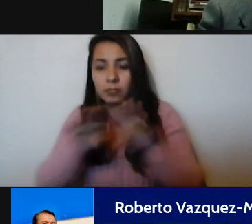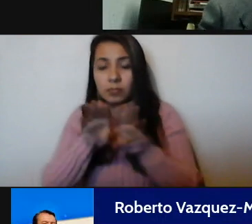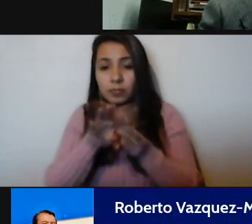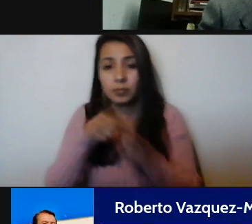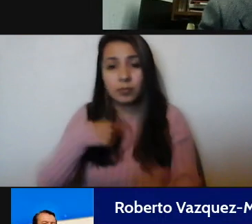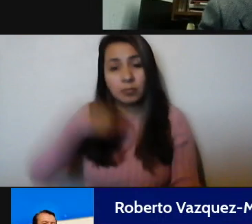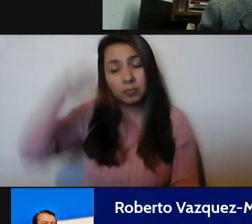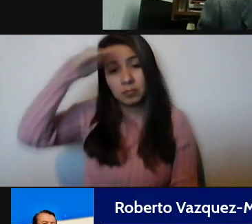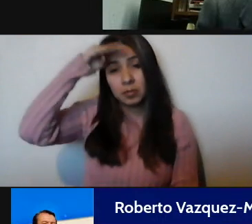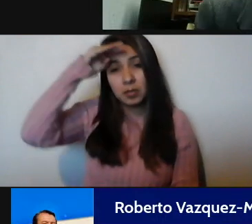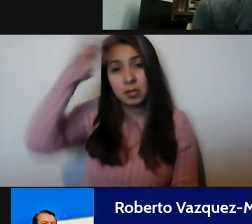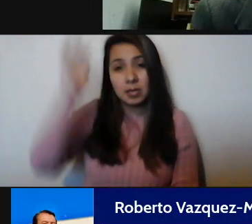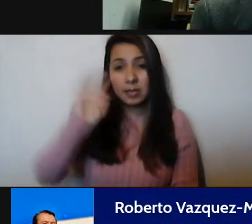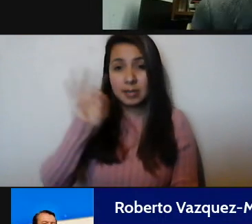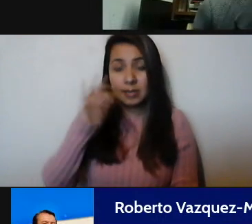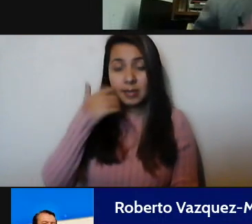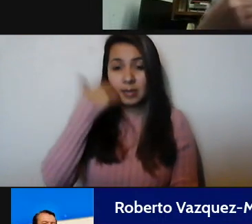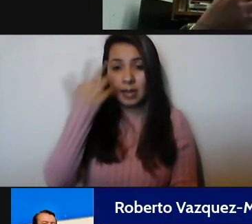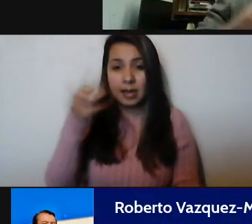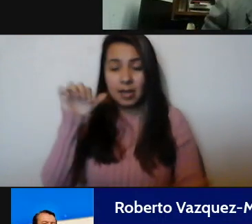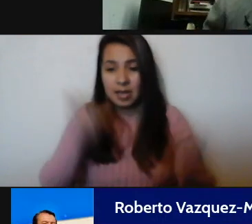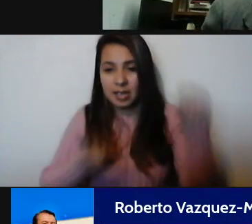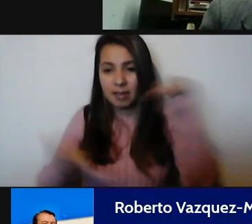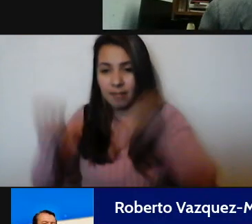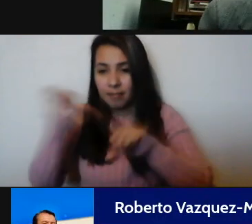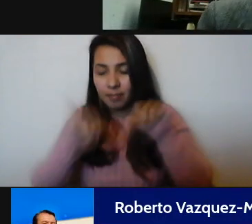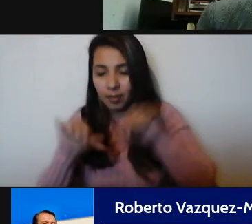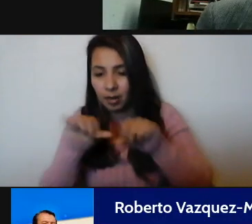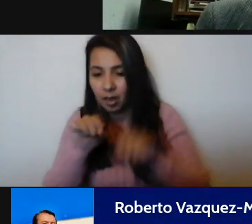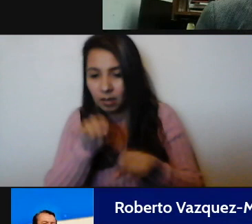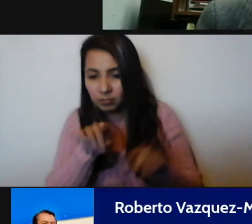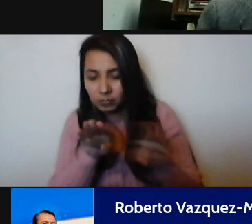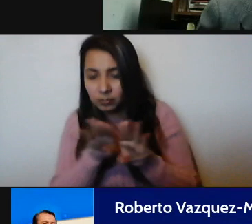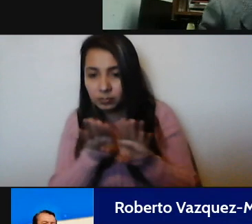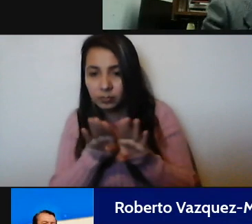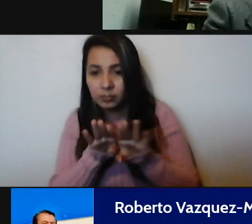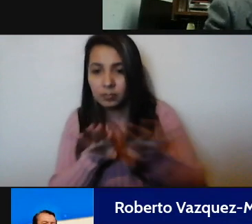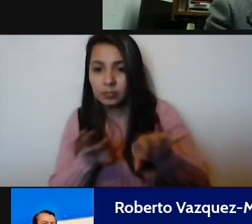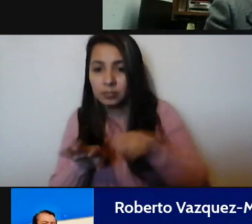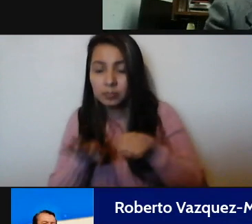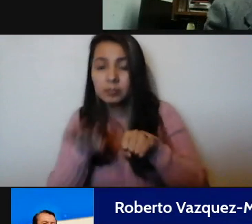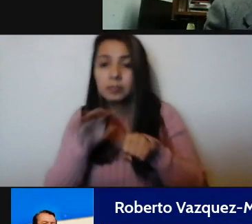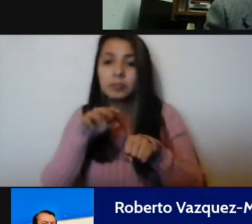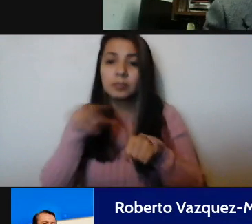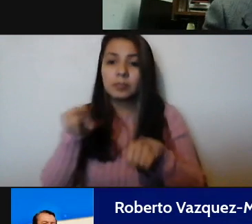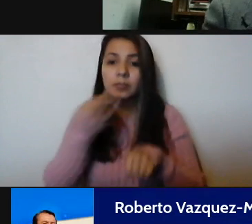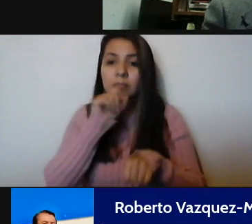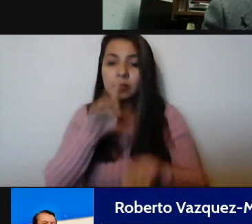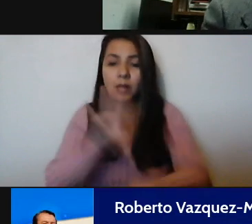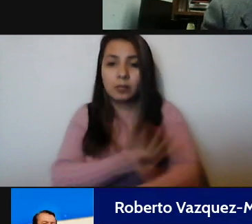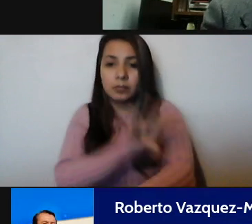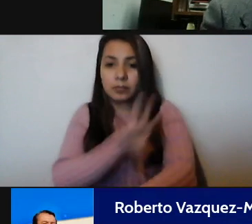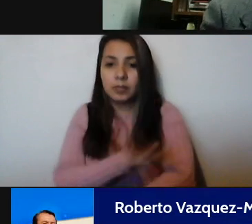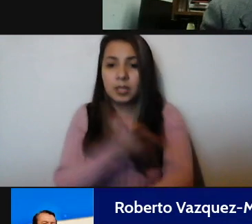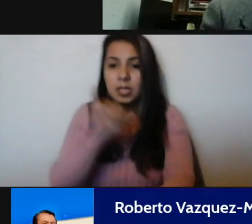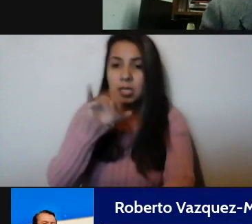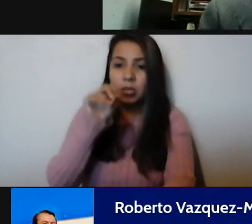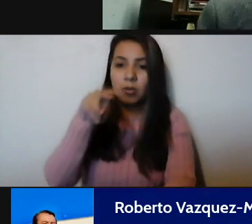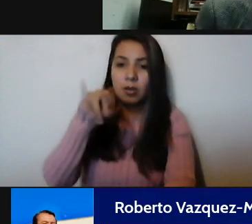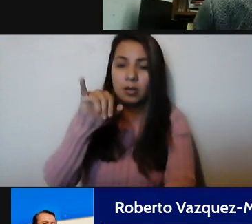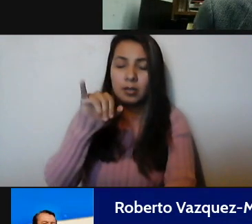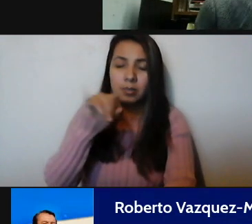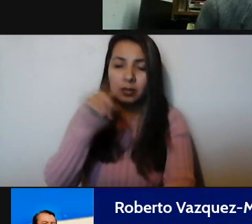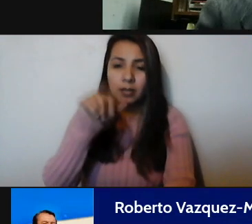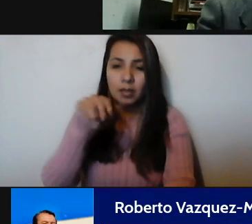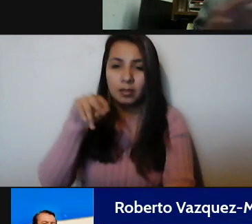o qué es lo que nos está generando. Yo me imagino que si queremos reacciones fotoquímicas, muy bien se podrían complementar con la